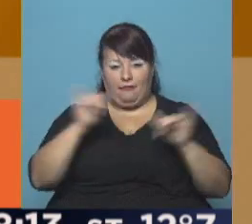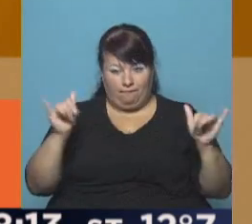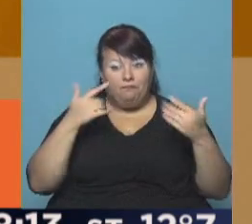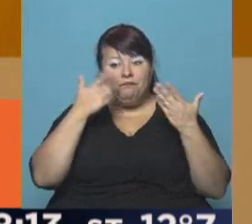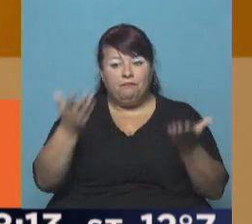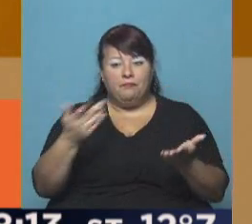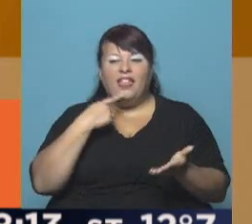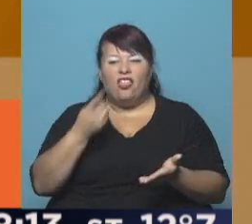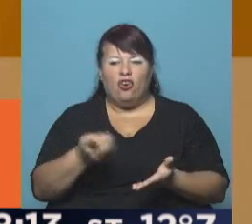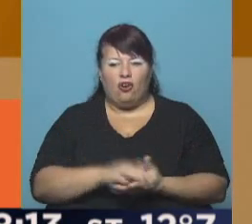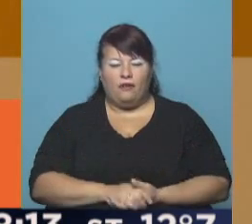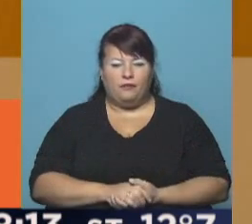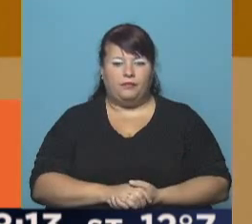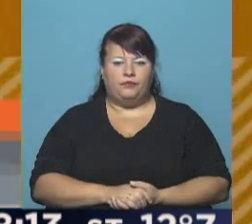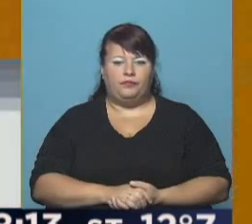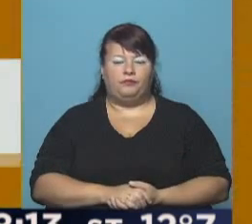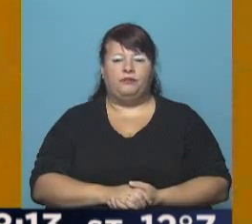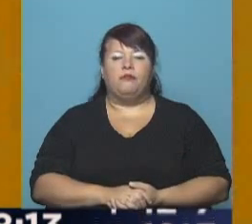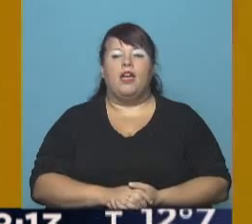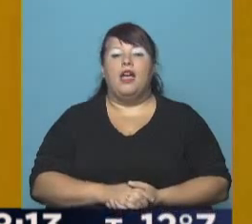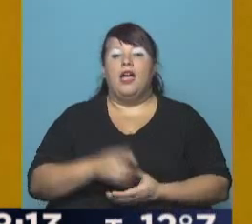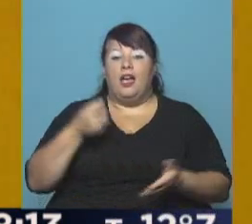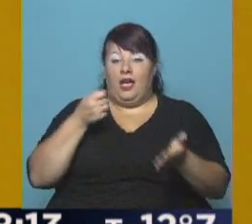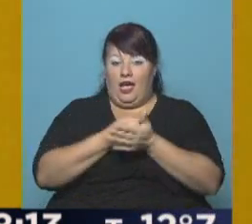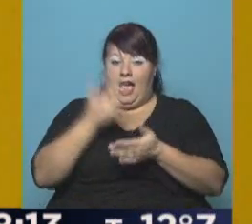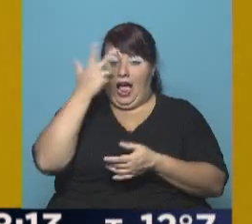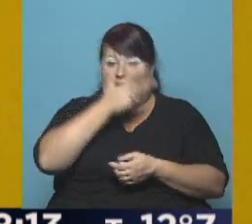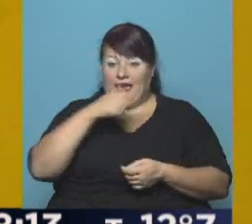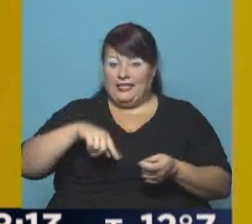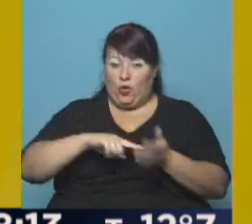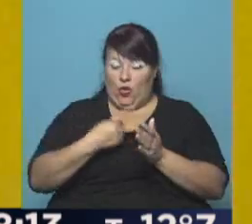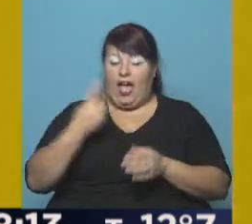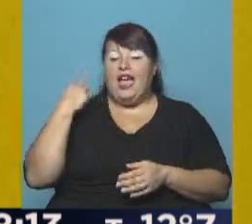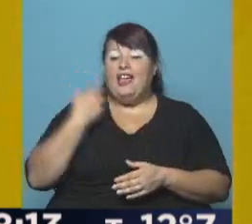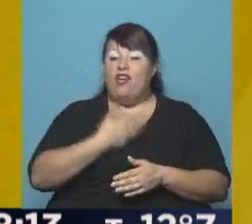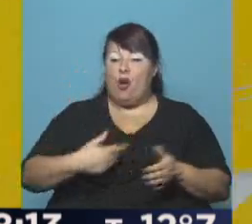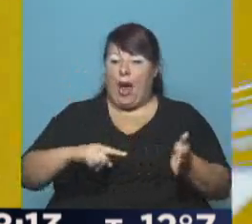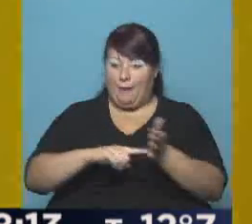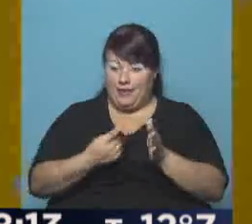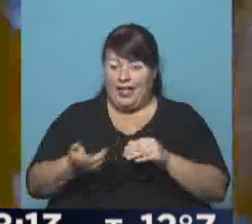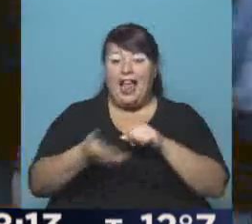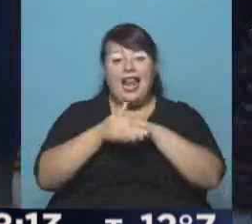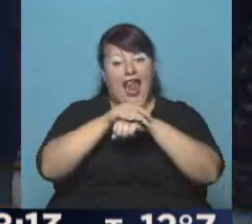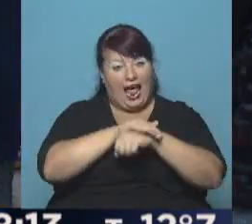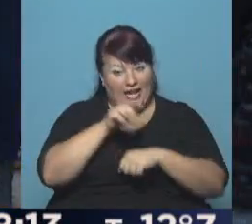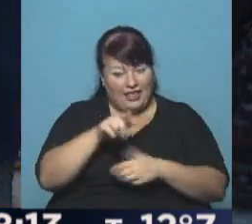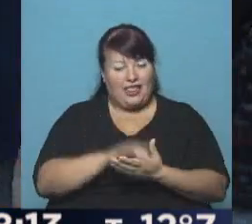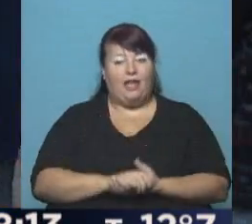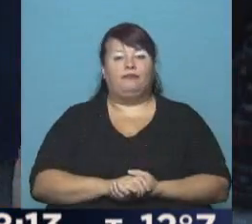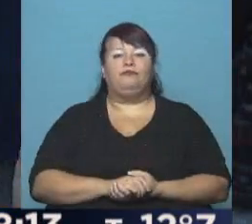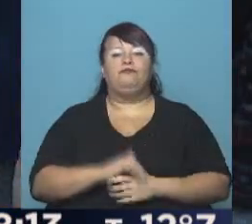escuchémoslo en la cabecera de subte h de la ciudad del jefe del gobierno porteño horacio rodríguez larreta